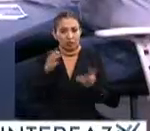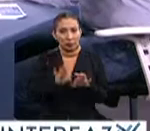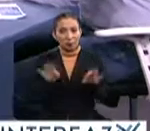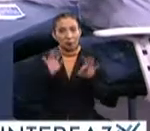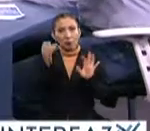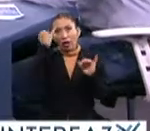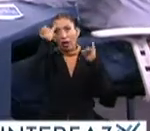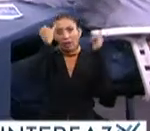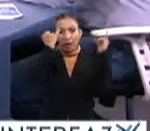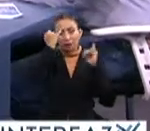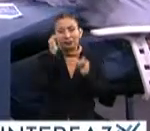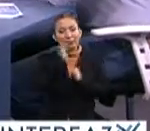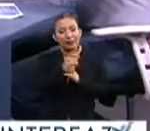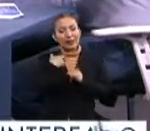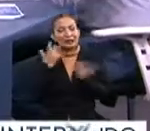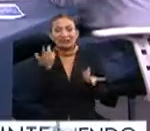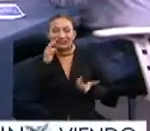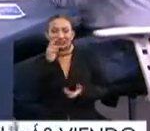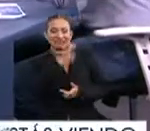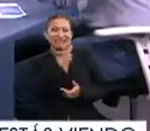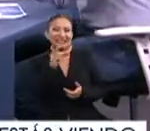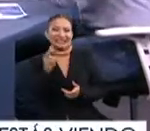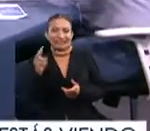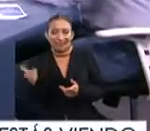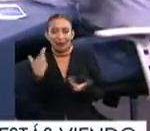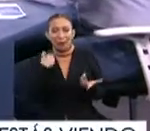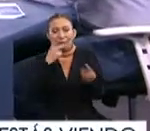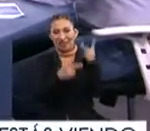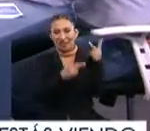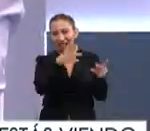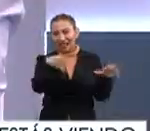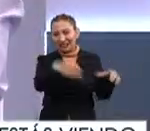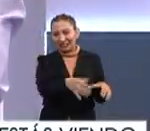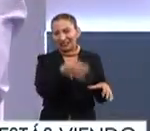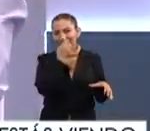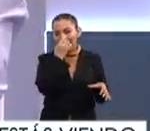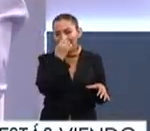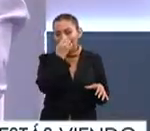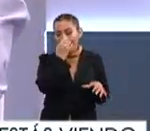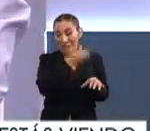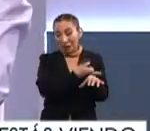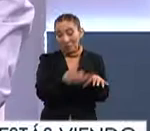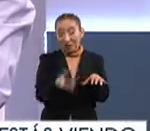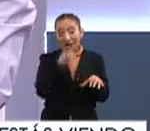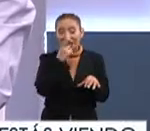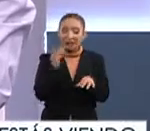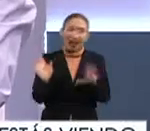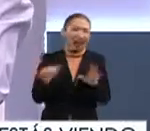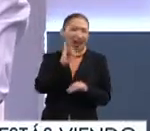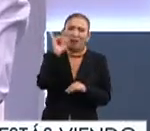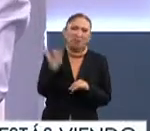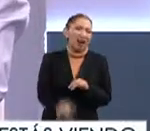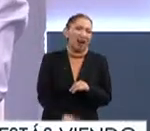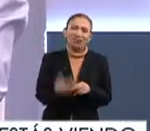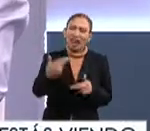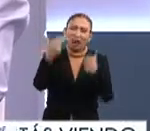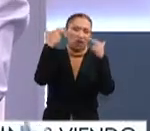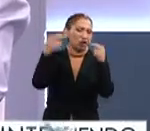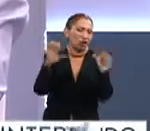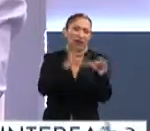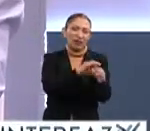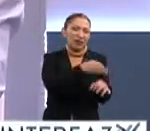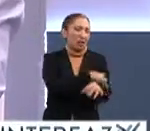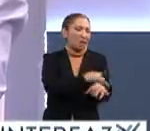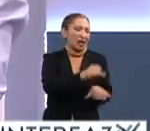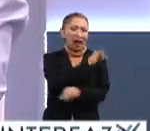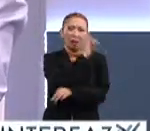los estigmas. Muchas veces nos hemos encontrado en conversaciones de café y familiares que te dicen jamás hagas negocio con